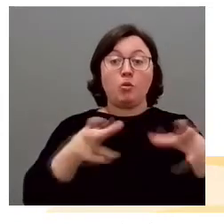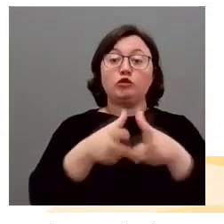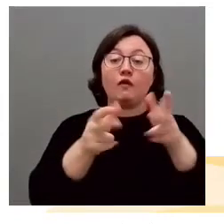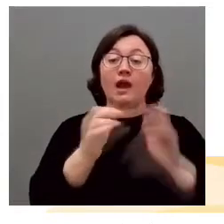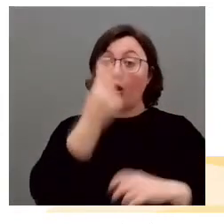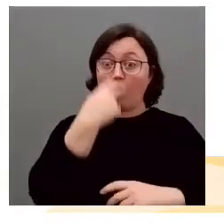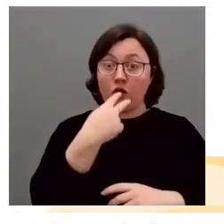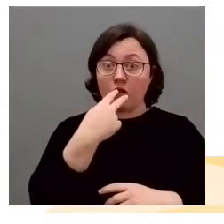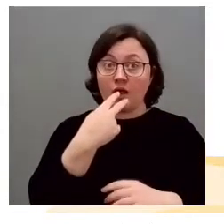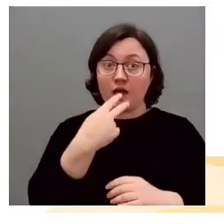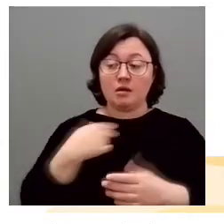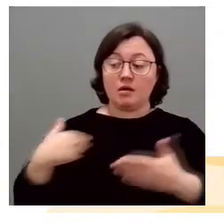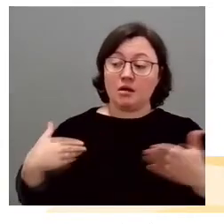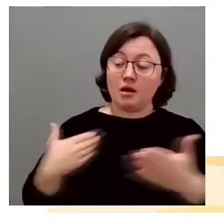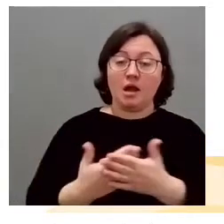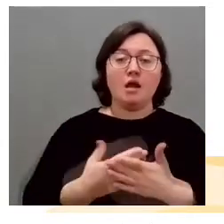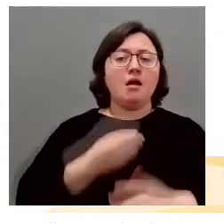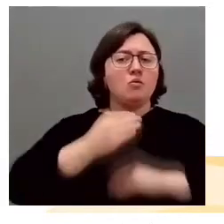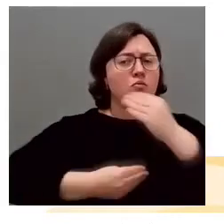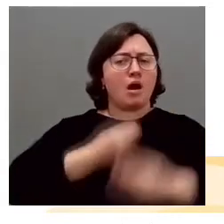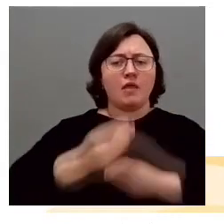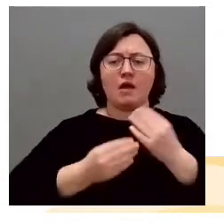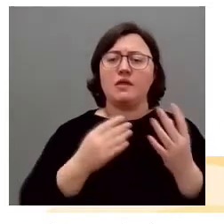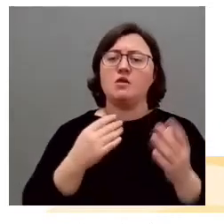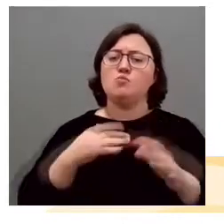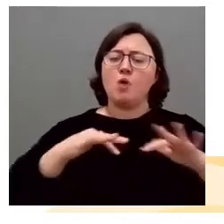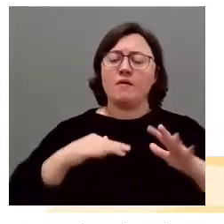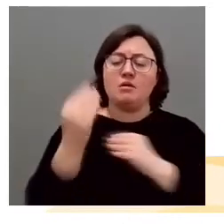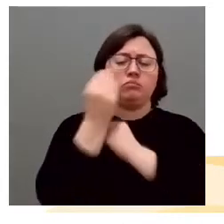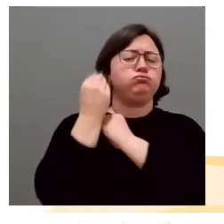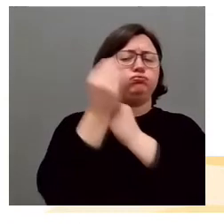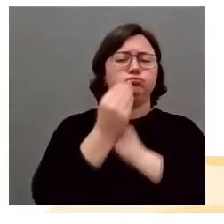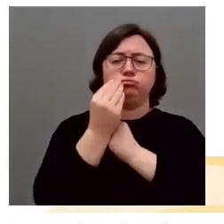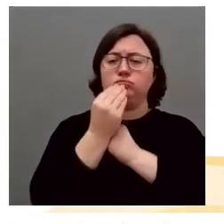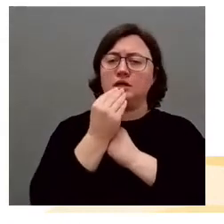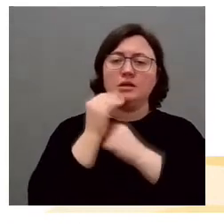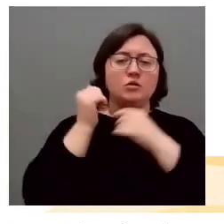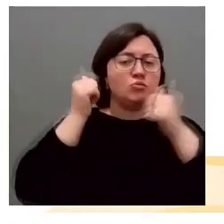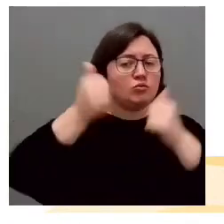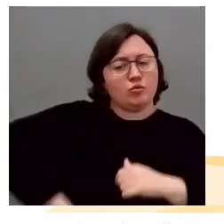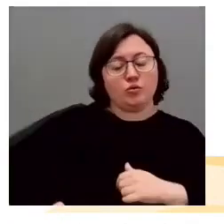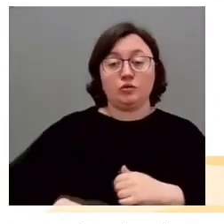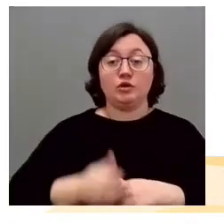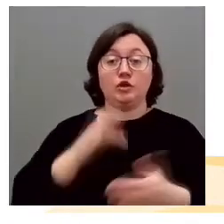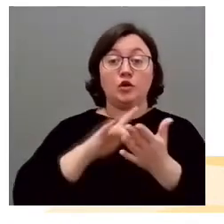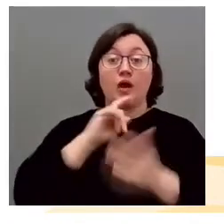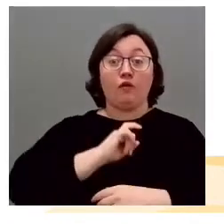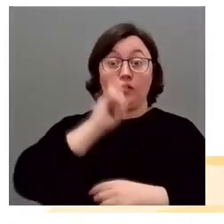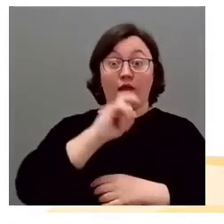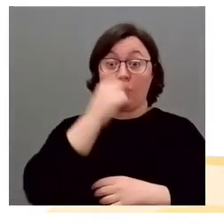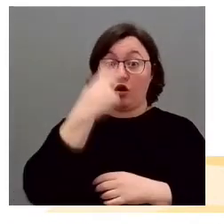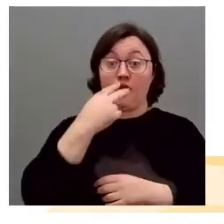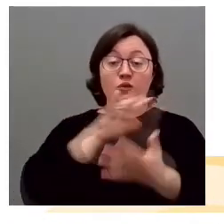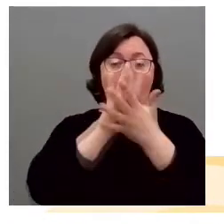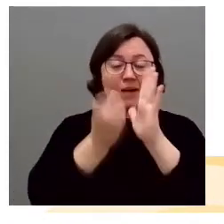11 habéis hecho siempre por ASPACE, nos habéis cuidado mucho, ¿no? Y yo creo que desde la Fundación, como tú muy bien